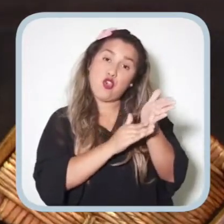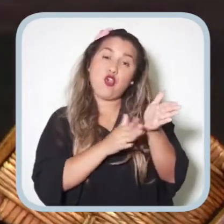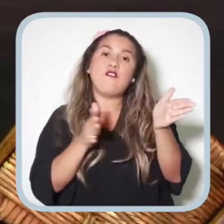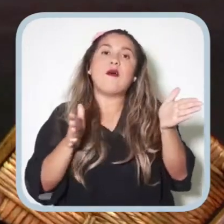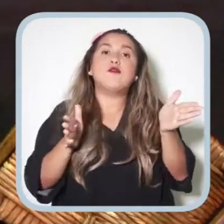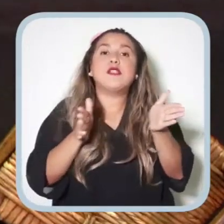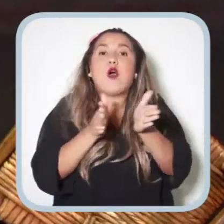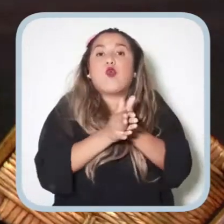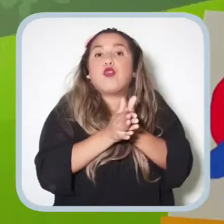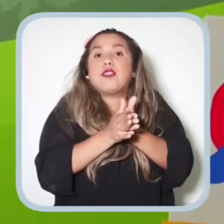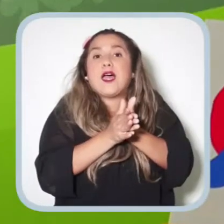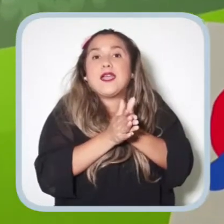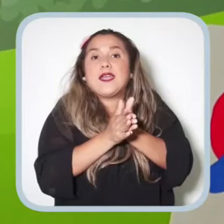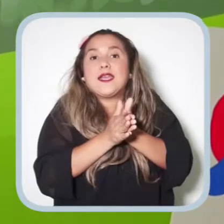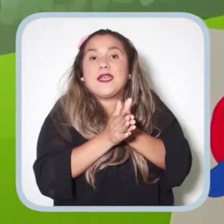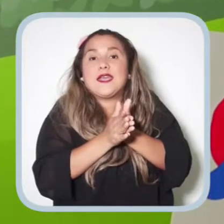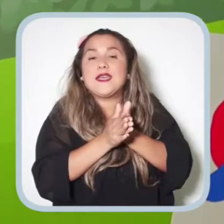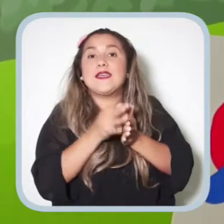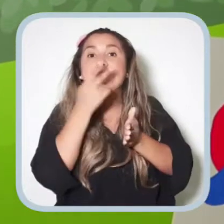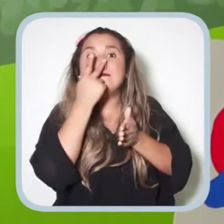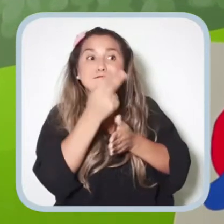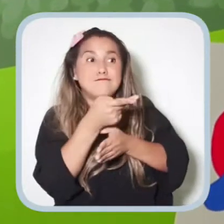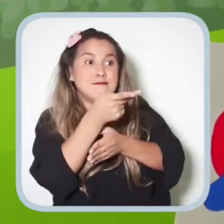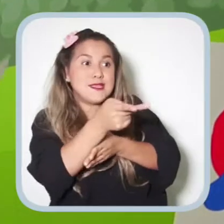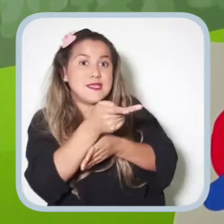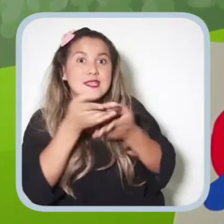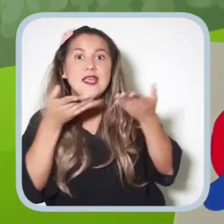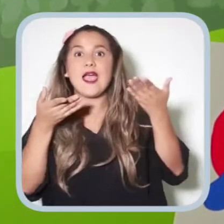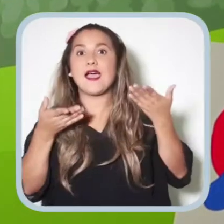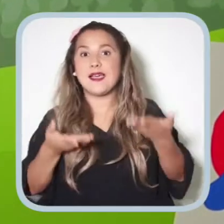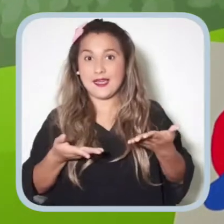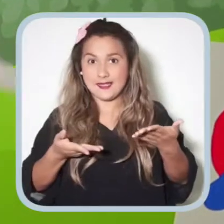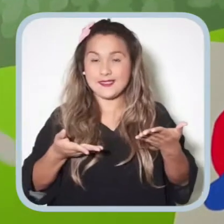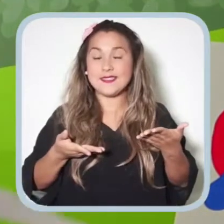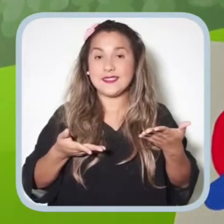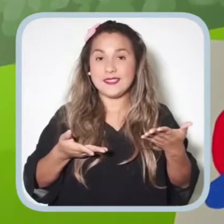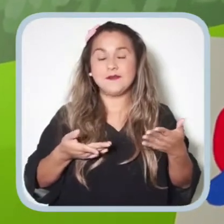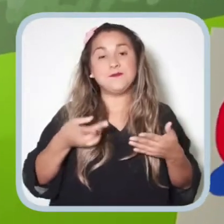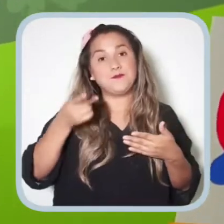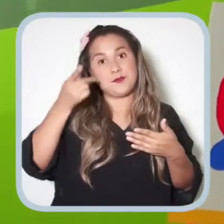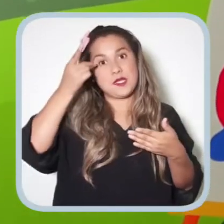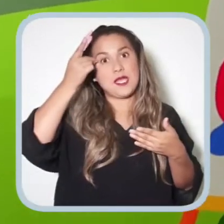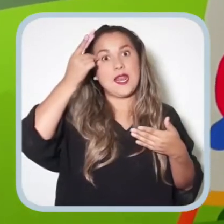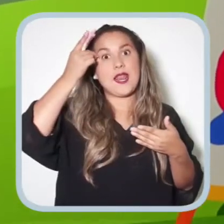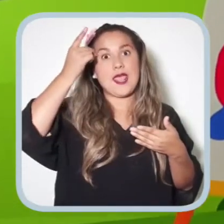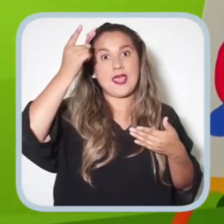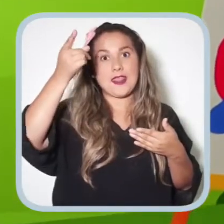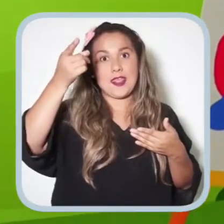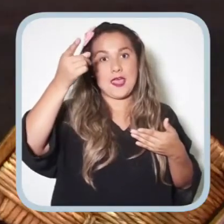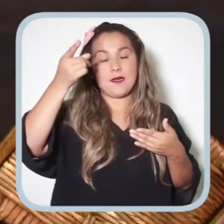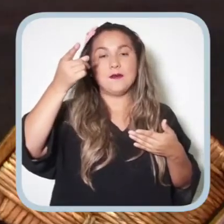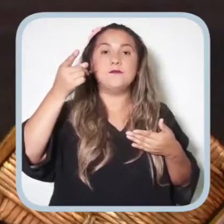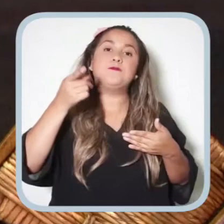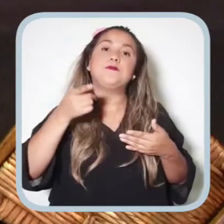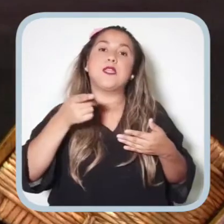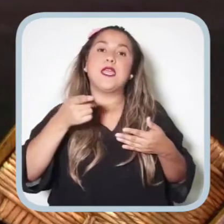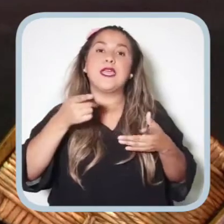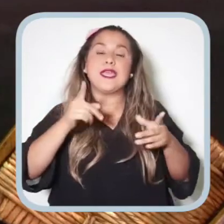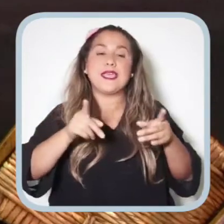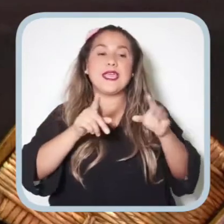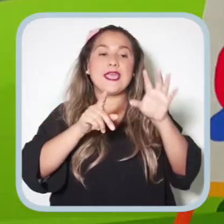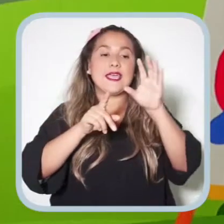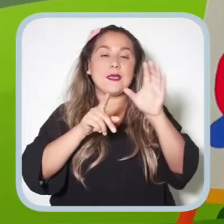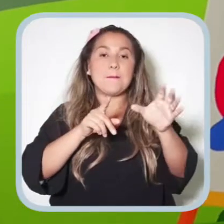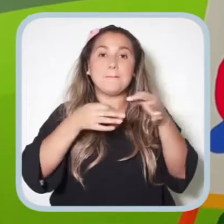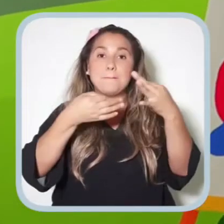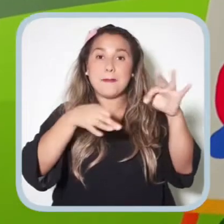juntar. Miren, así puede ir quedando. La idea es que cada trozo de papel